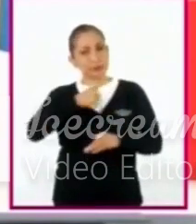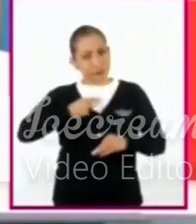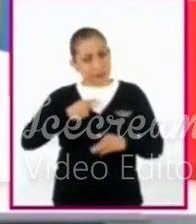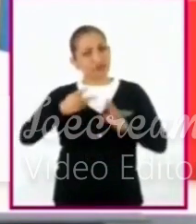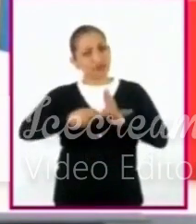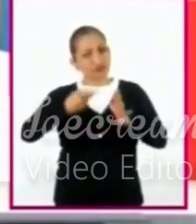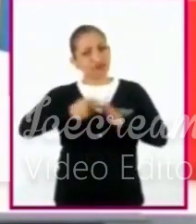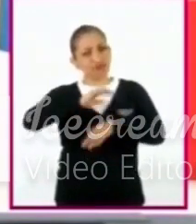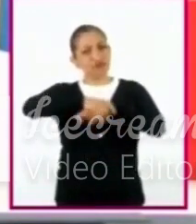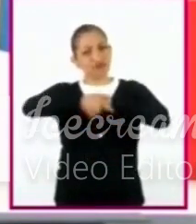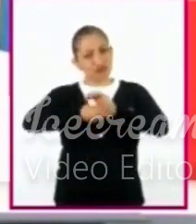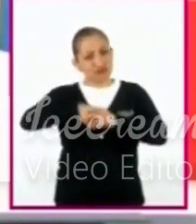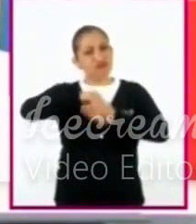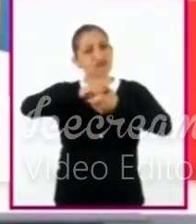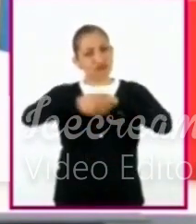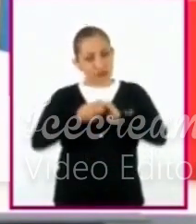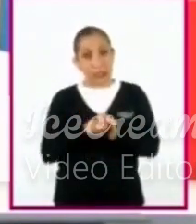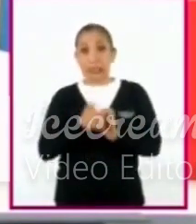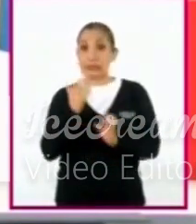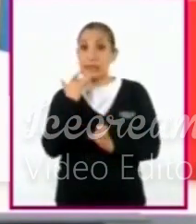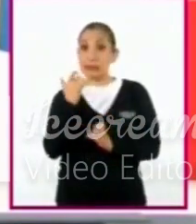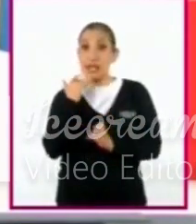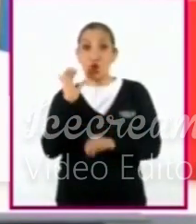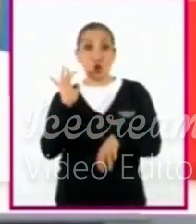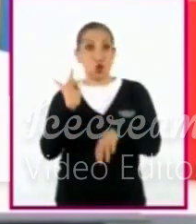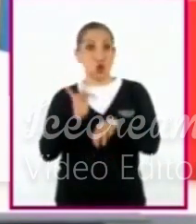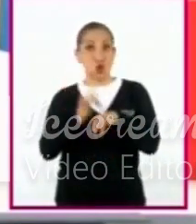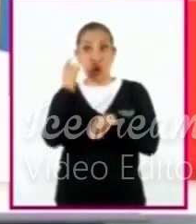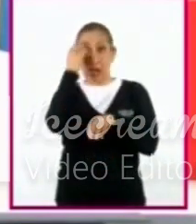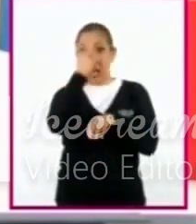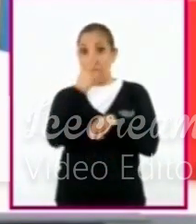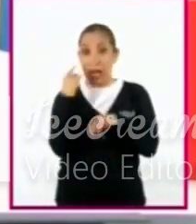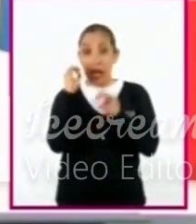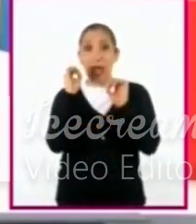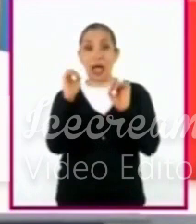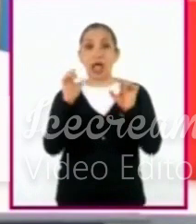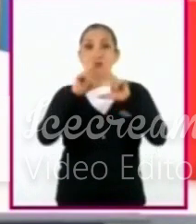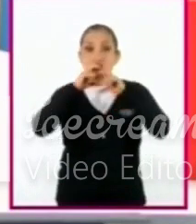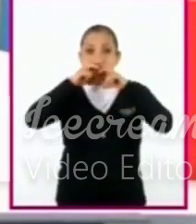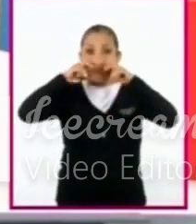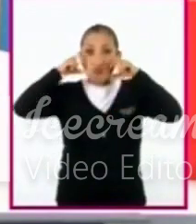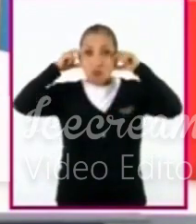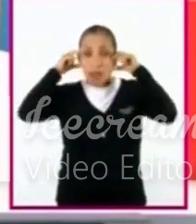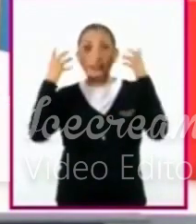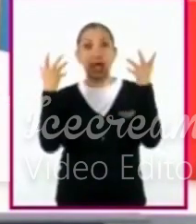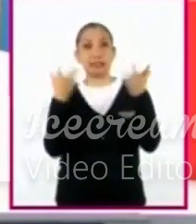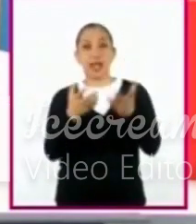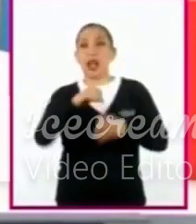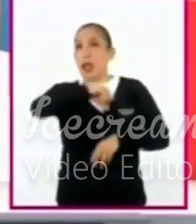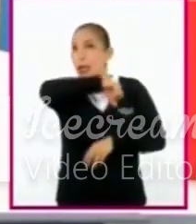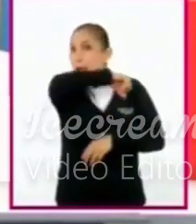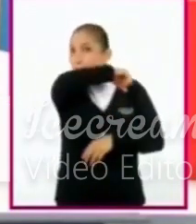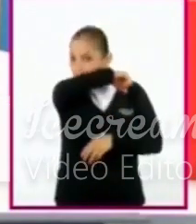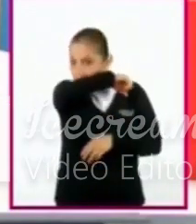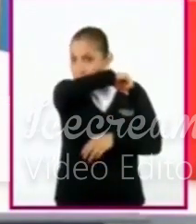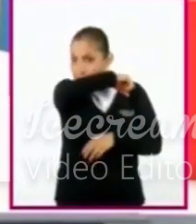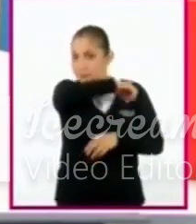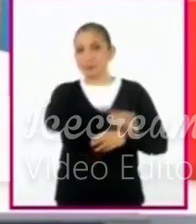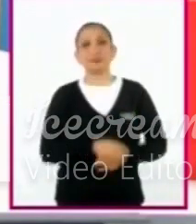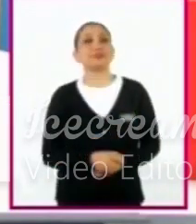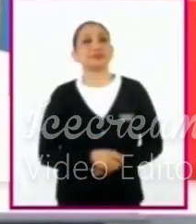continuamente las manos, procurar no tocarnos la cara, usar cubrebocas y realizar estornudos de etiqueta.